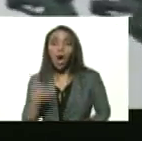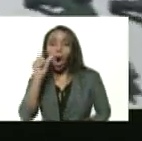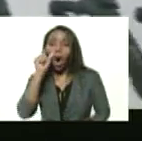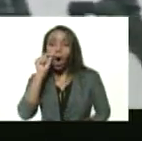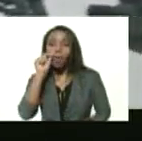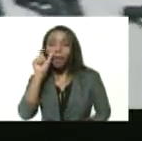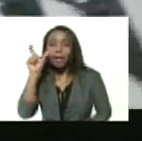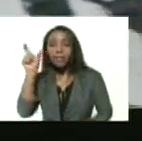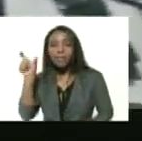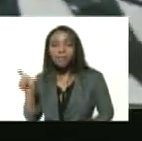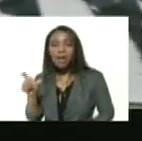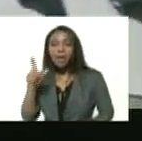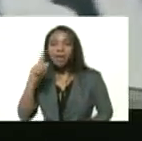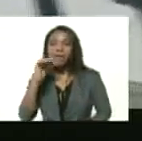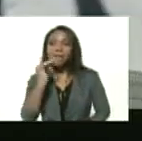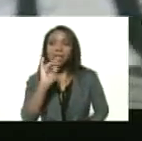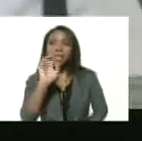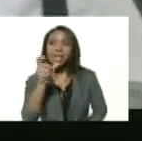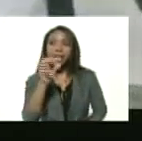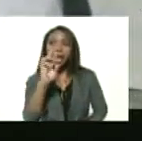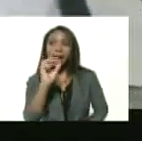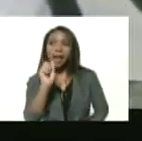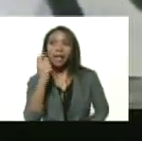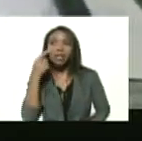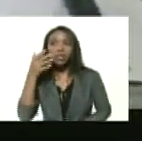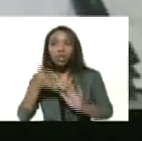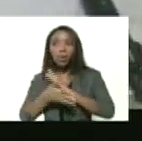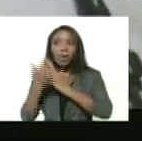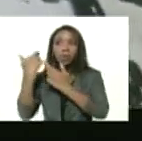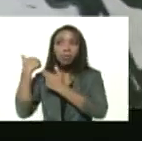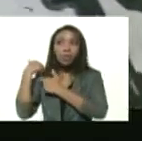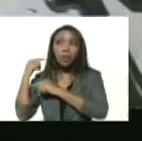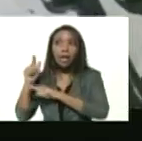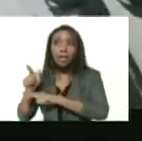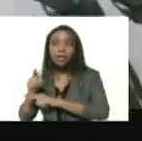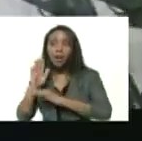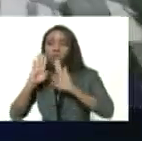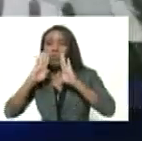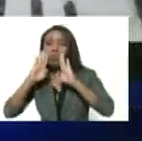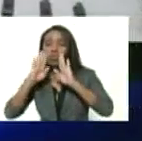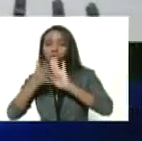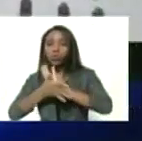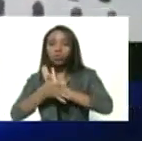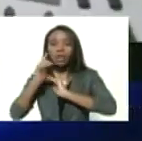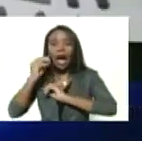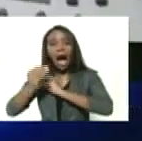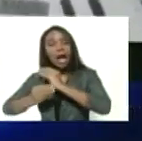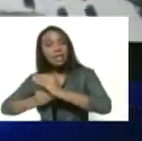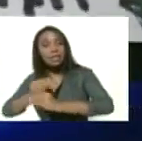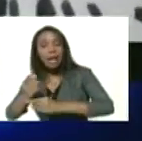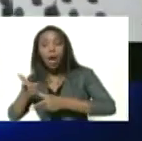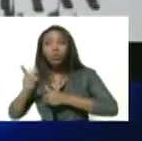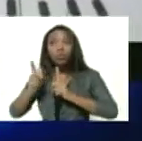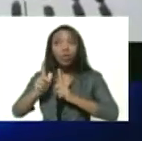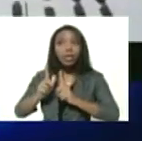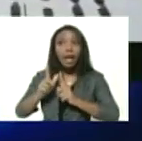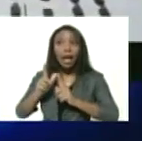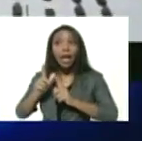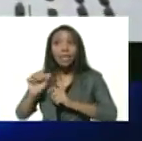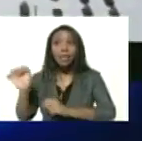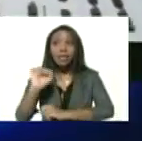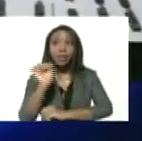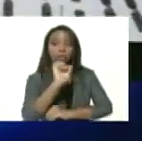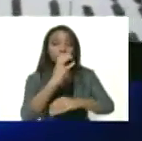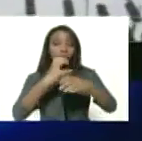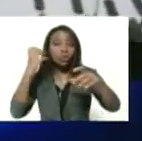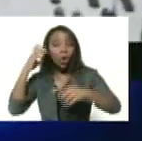Darío Fernández Figuera con la confesión que le hace a las autoridades de tránsito